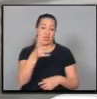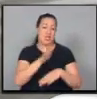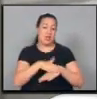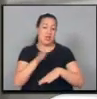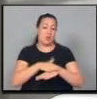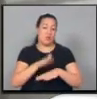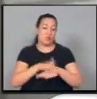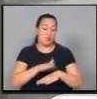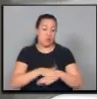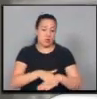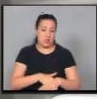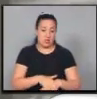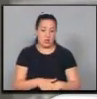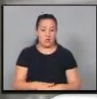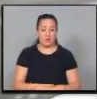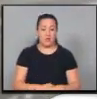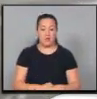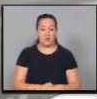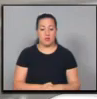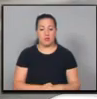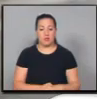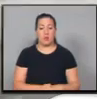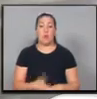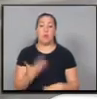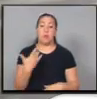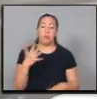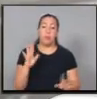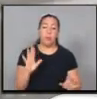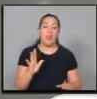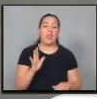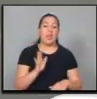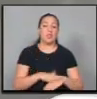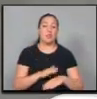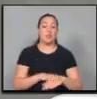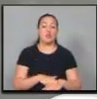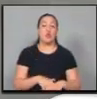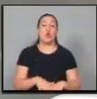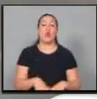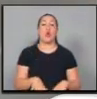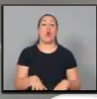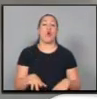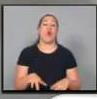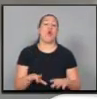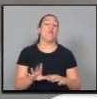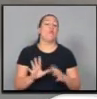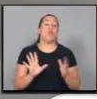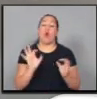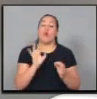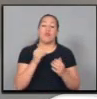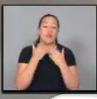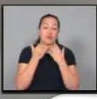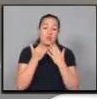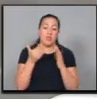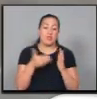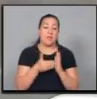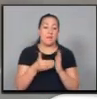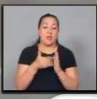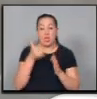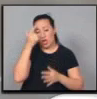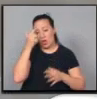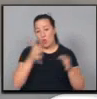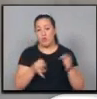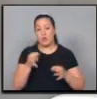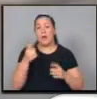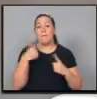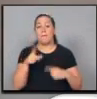responsables. Pueden tener una responsabilidad, por ahí el grado de responsabilidad es otro, no sé qué determinará la justicia con respecto a ellos,